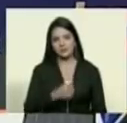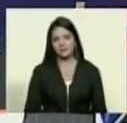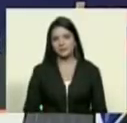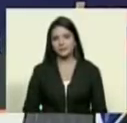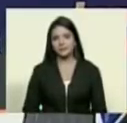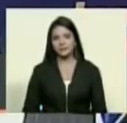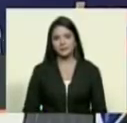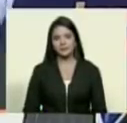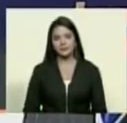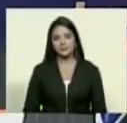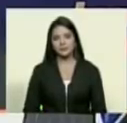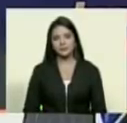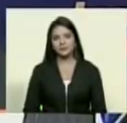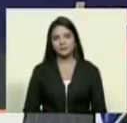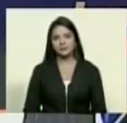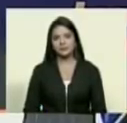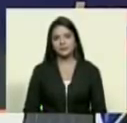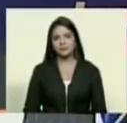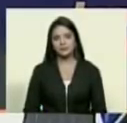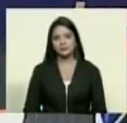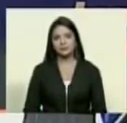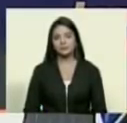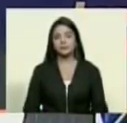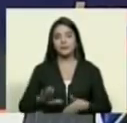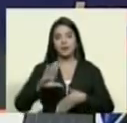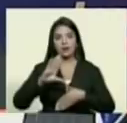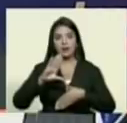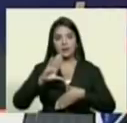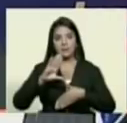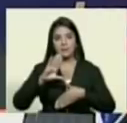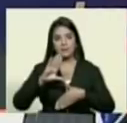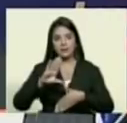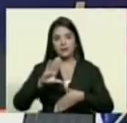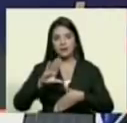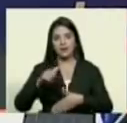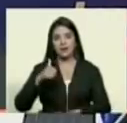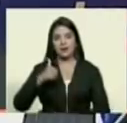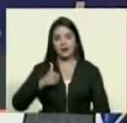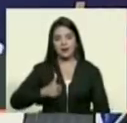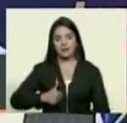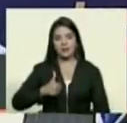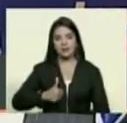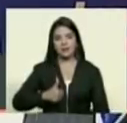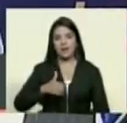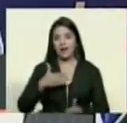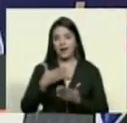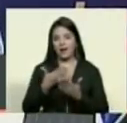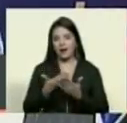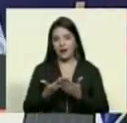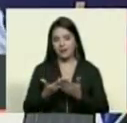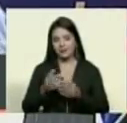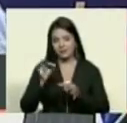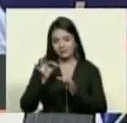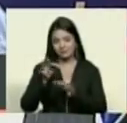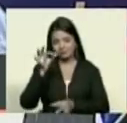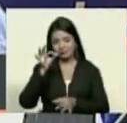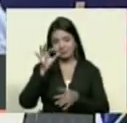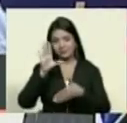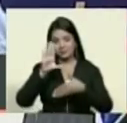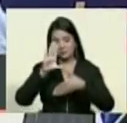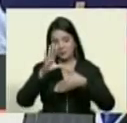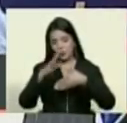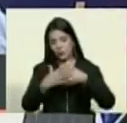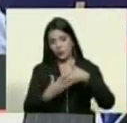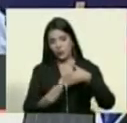En el continente americano, desde Canadá hasta la Patagonia, no existe un país donde la